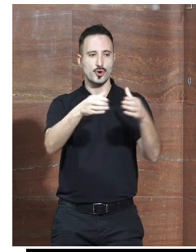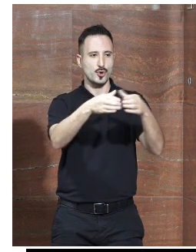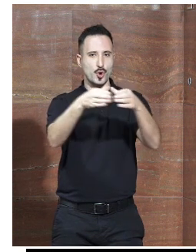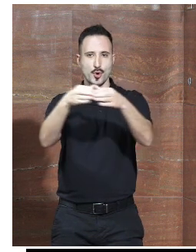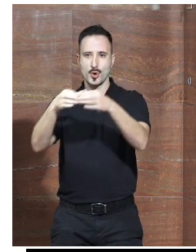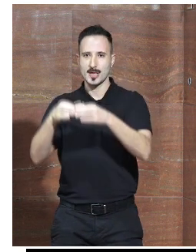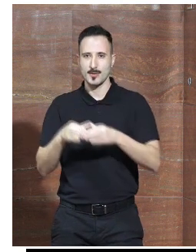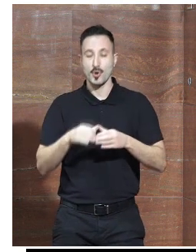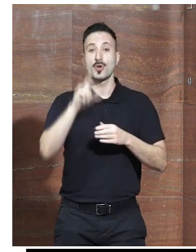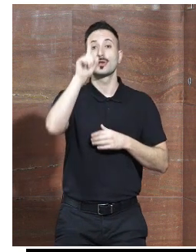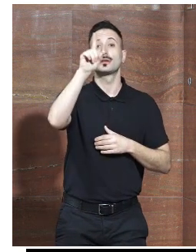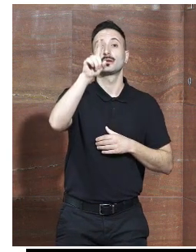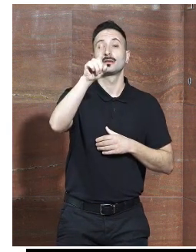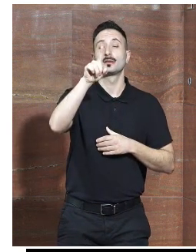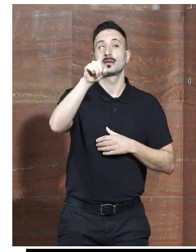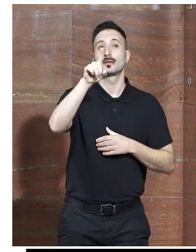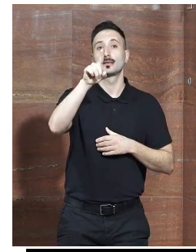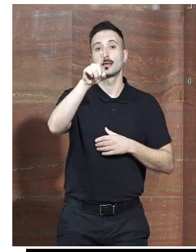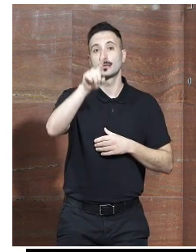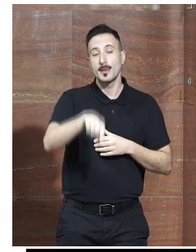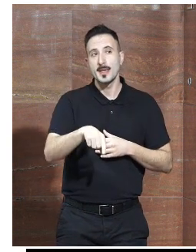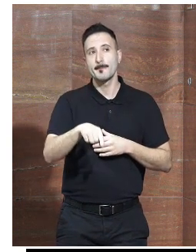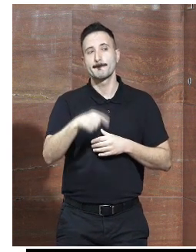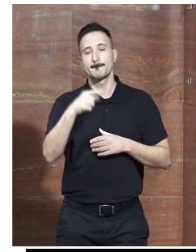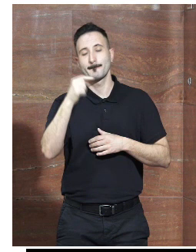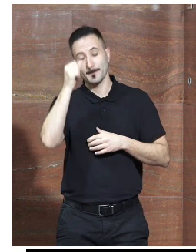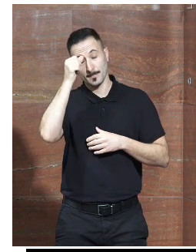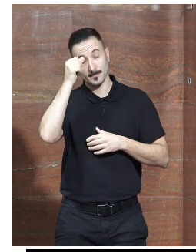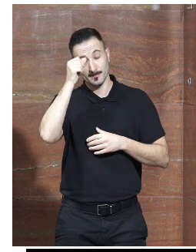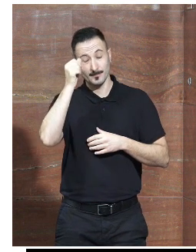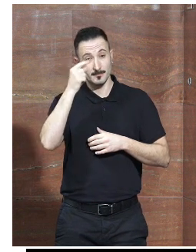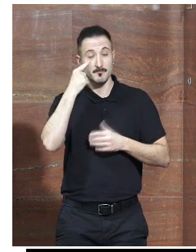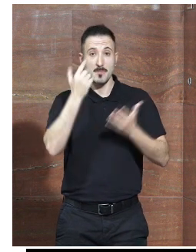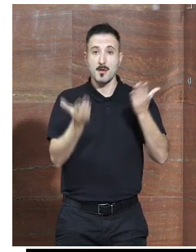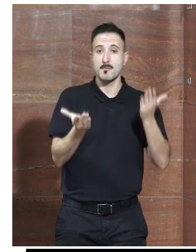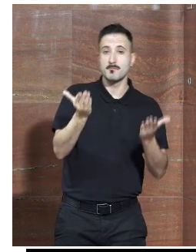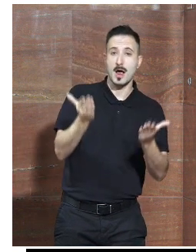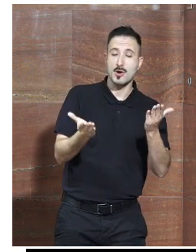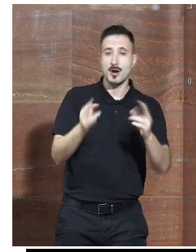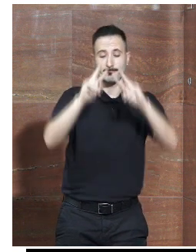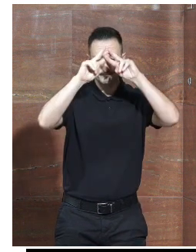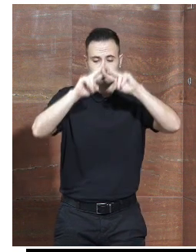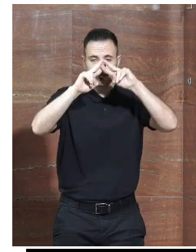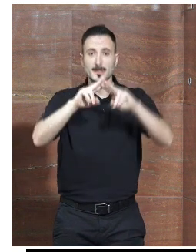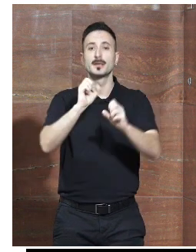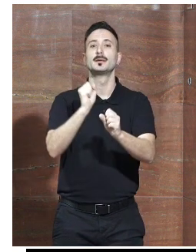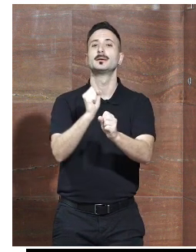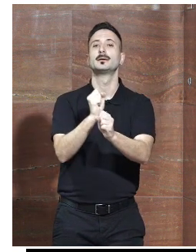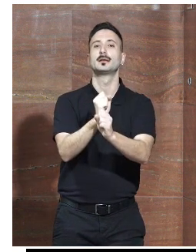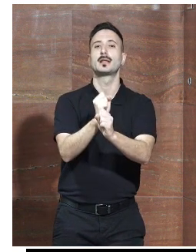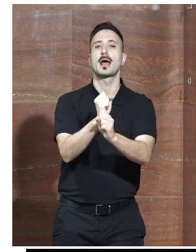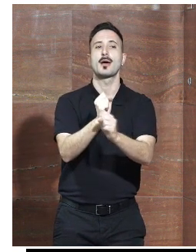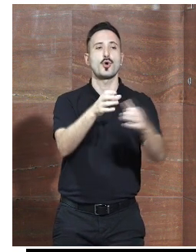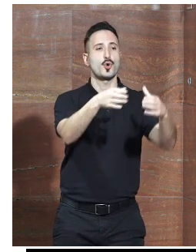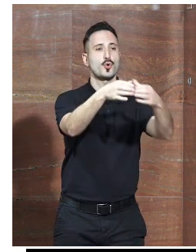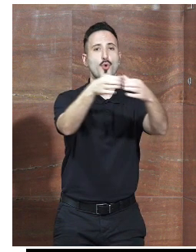con técnicos, y se valoran y se ven y se trabajan con todos los